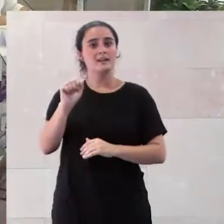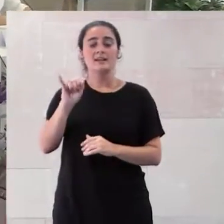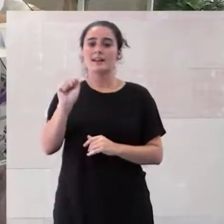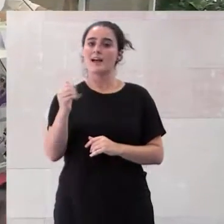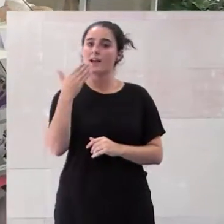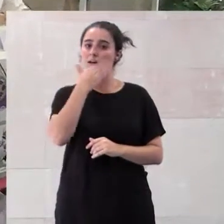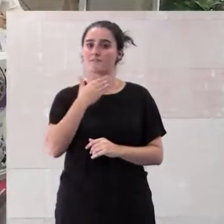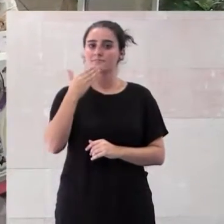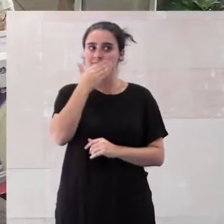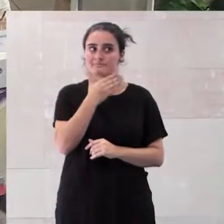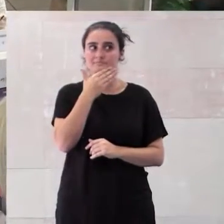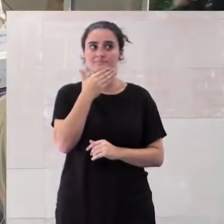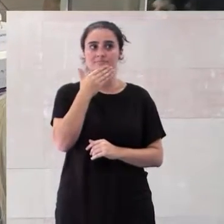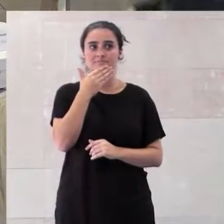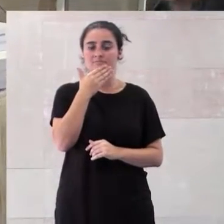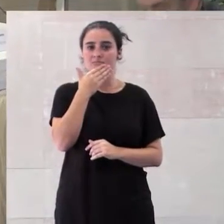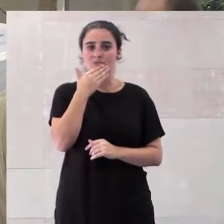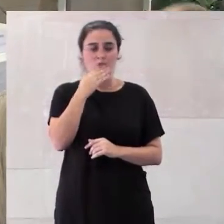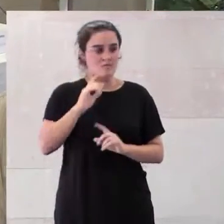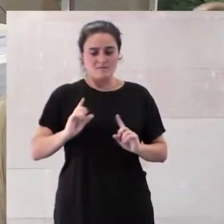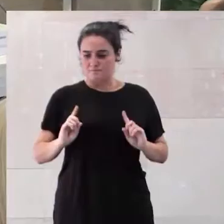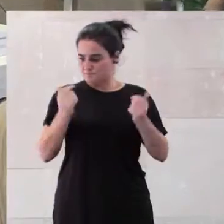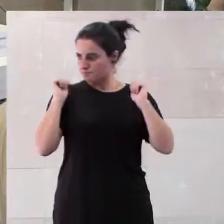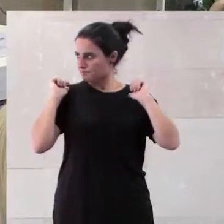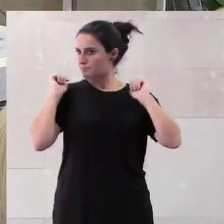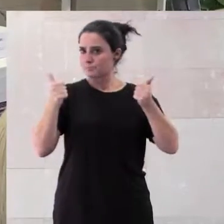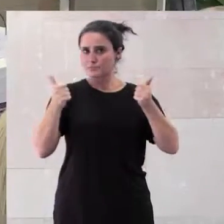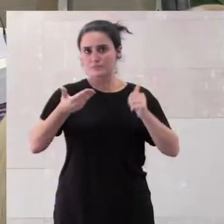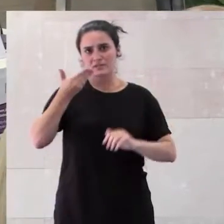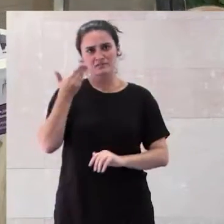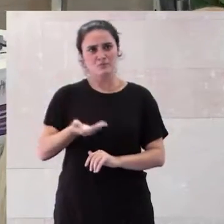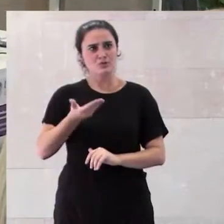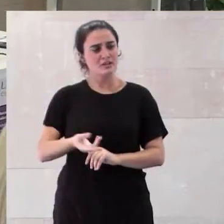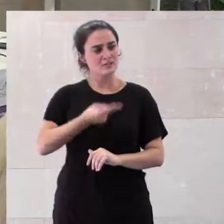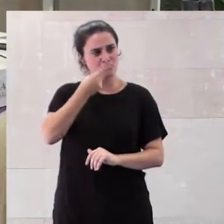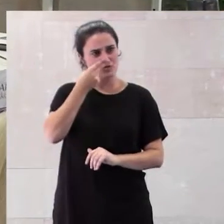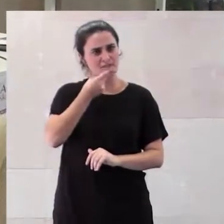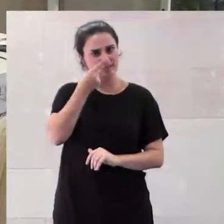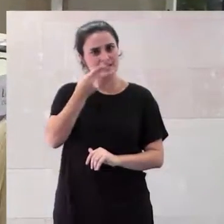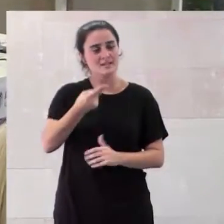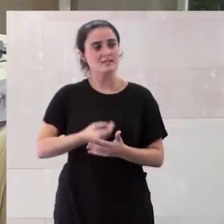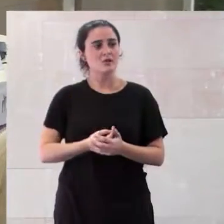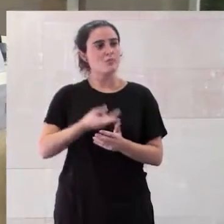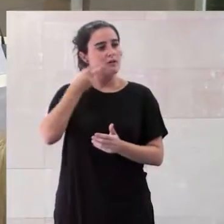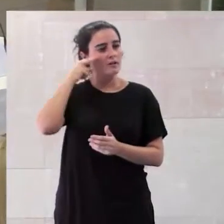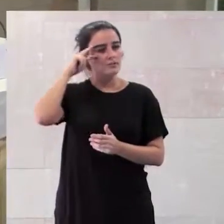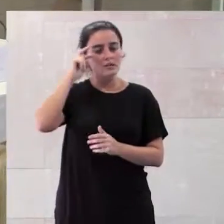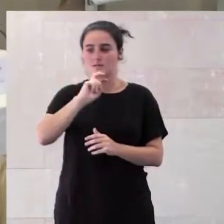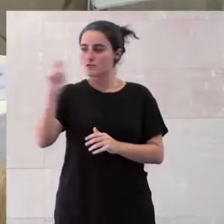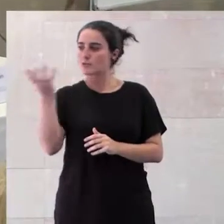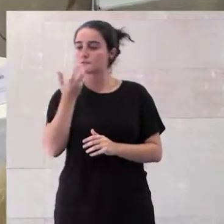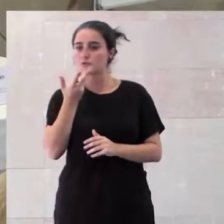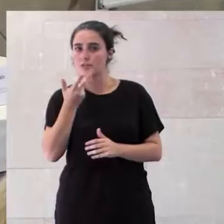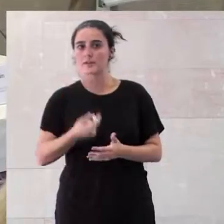Laia eskolaren lehen astapen hauetan oso interesgarria izango da, hala deritzogu, beste esperientzia batzuk ezagutzea,